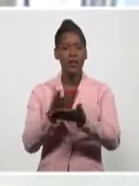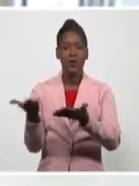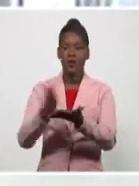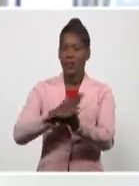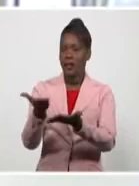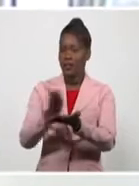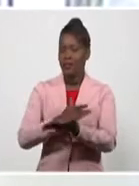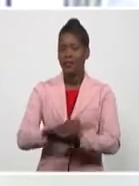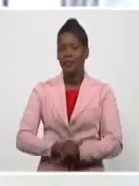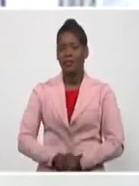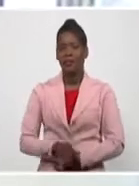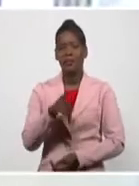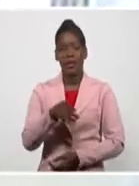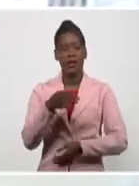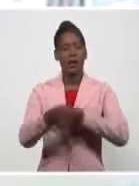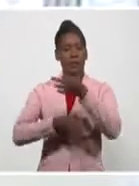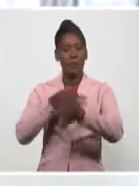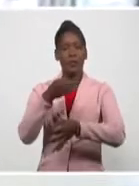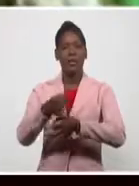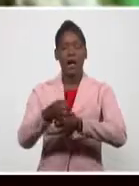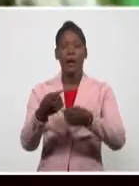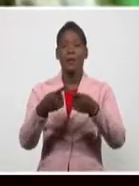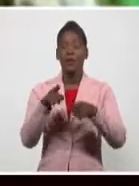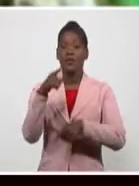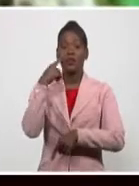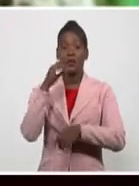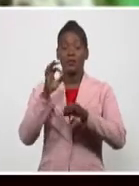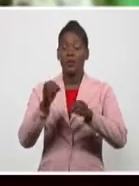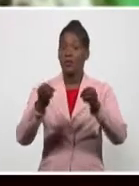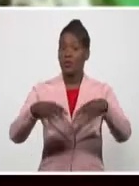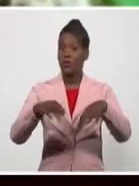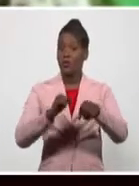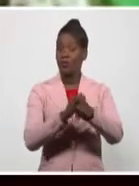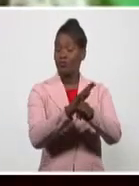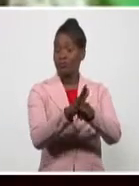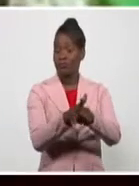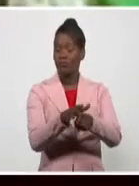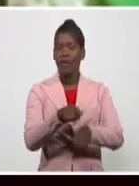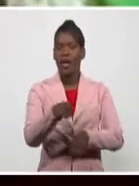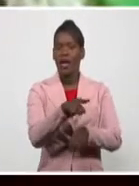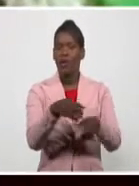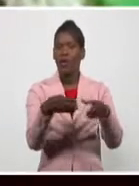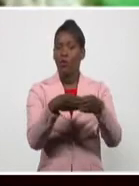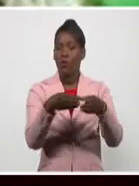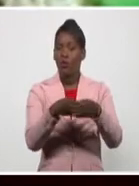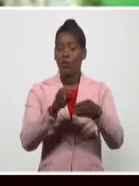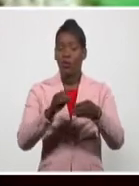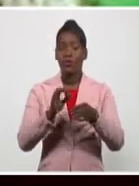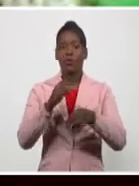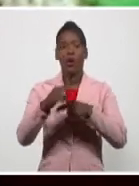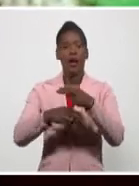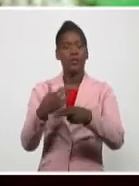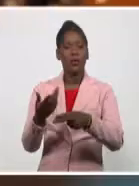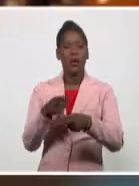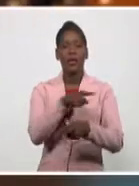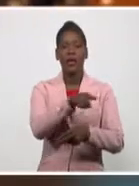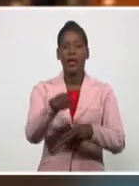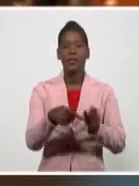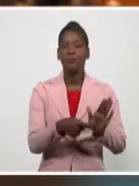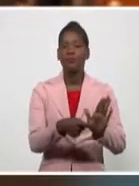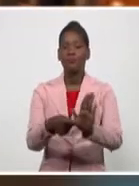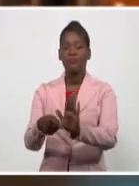al aislamiento provocado por la pandemia, la Biblioteca de la Casa de las Américas, de conjunto con su fondo editorial, puso a disposición de los